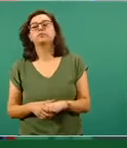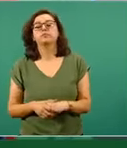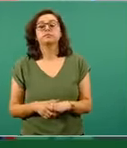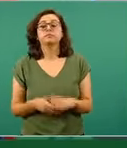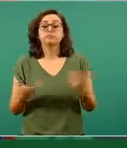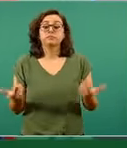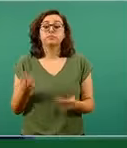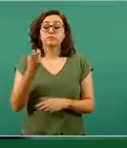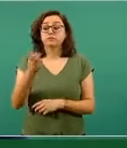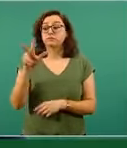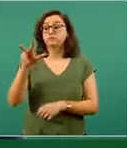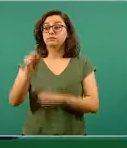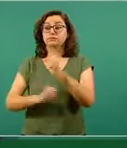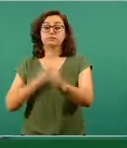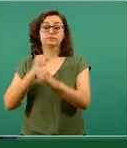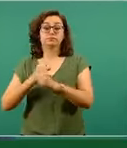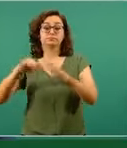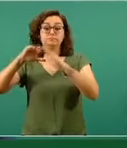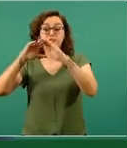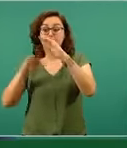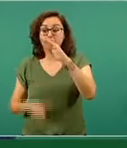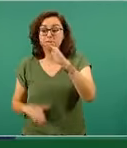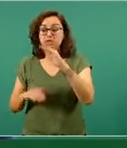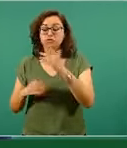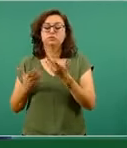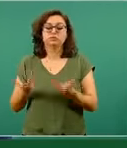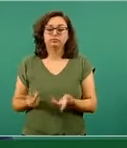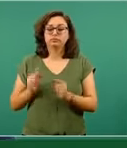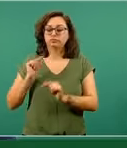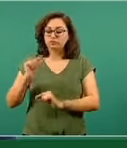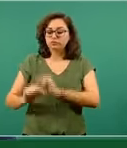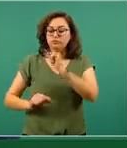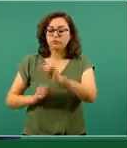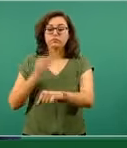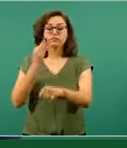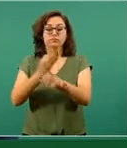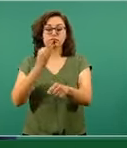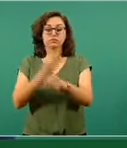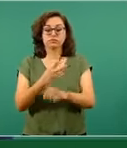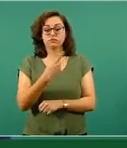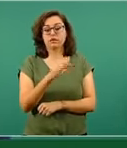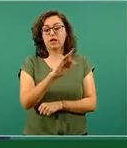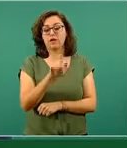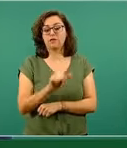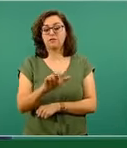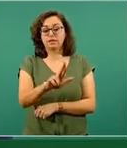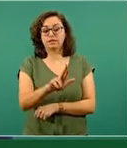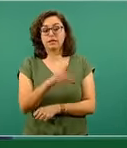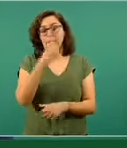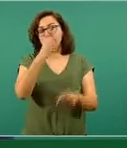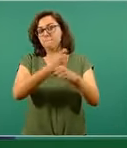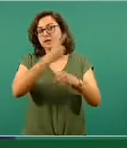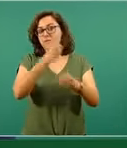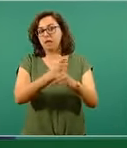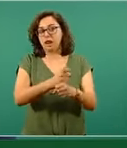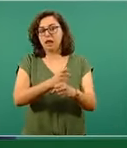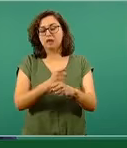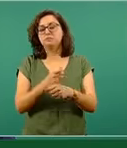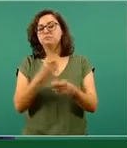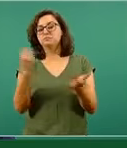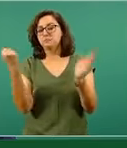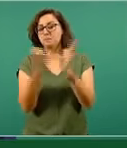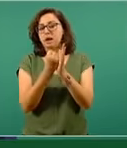menores de edad y esto se va a ir estudiando en bloques. Ahora Pfizer es la primera compañía del mundo que tiene